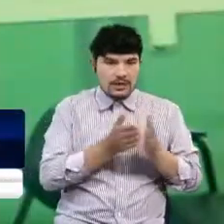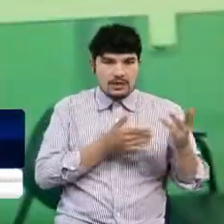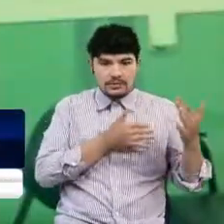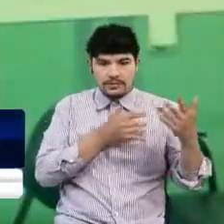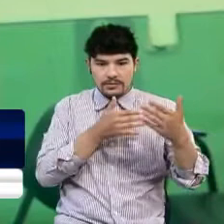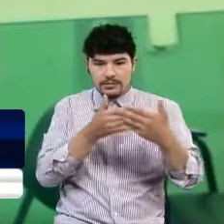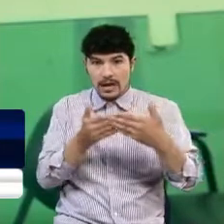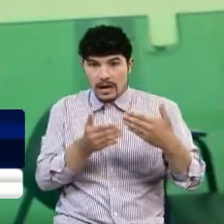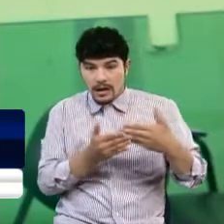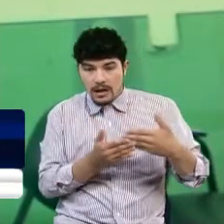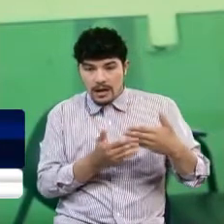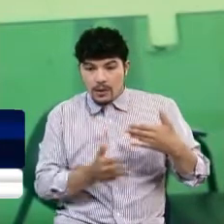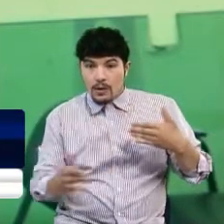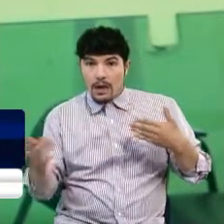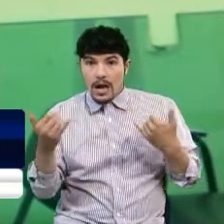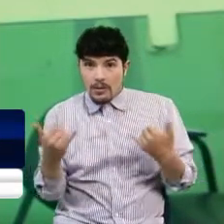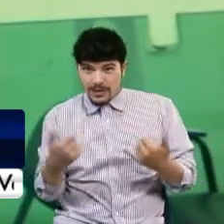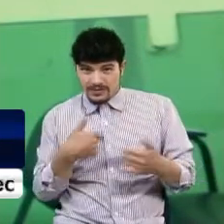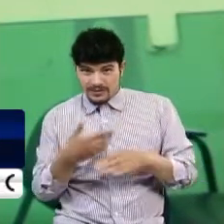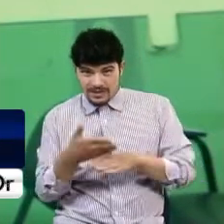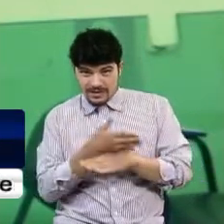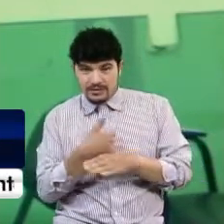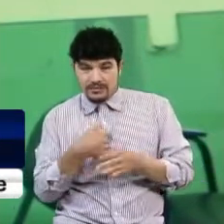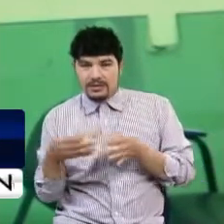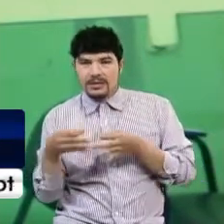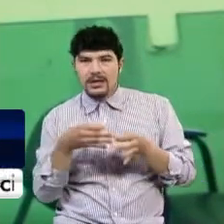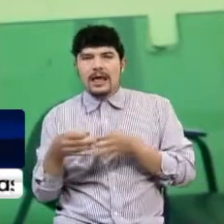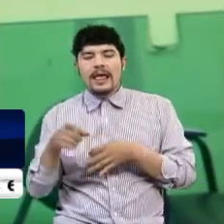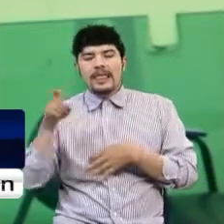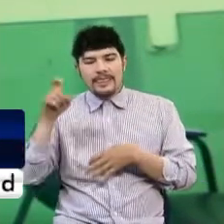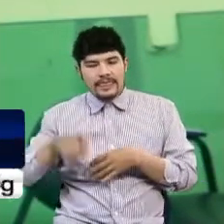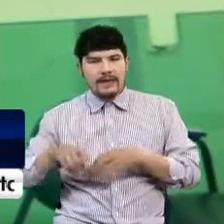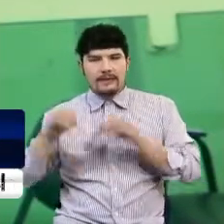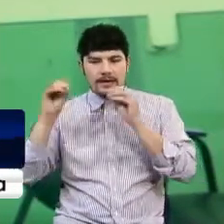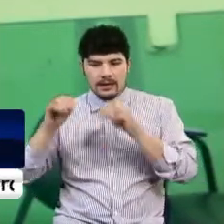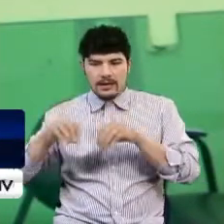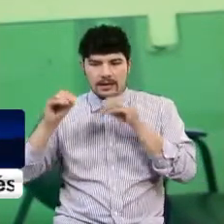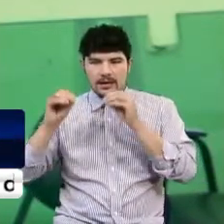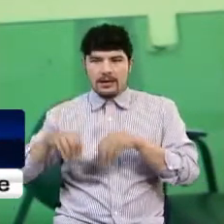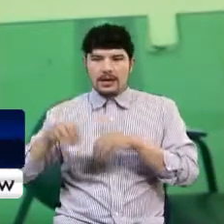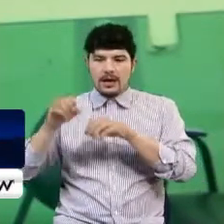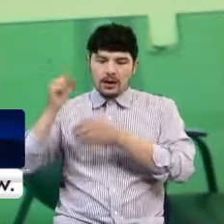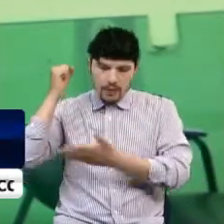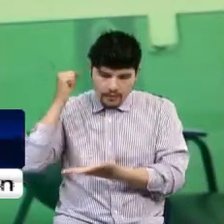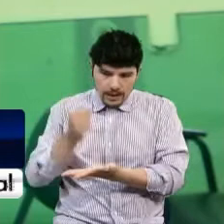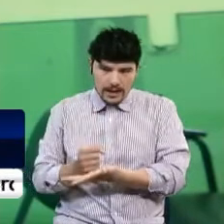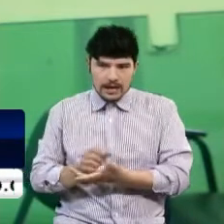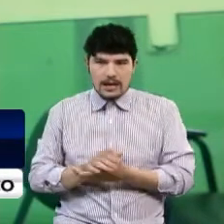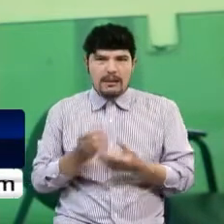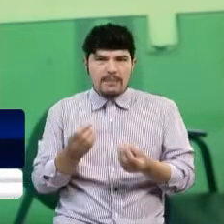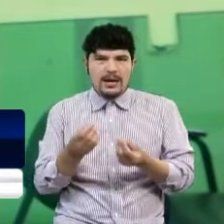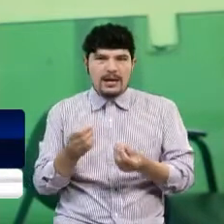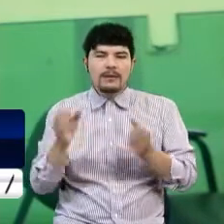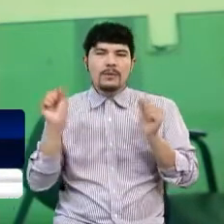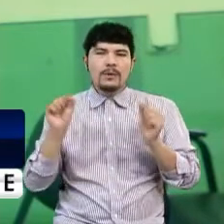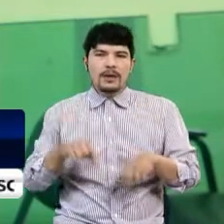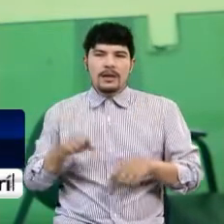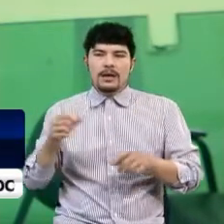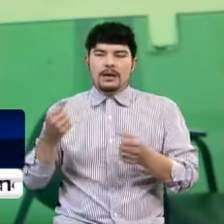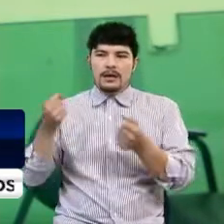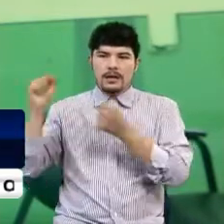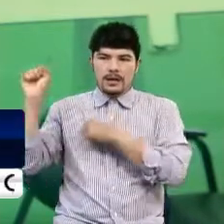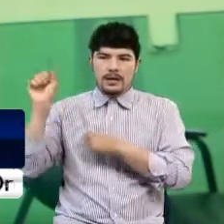adelante como ya le había explicado se debe capacitar de forma obligatoria para obtener la licencia de conducción